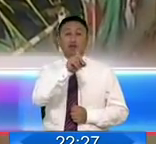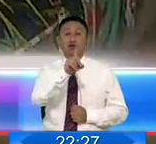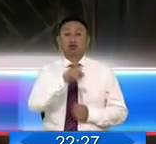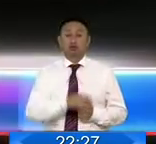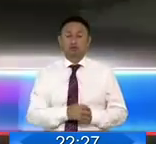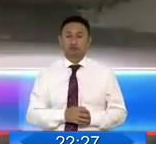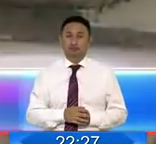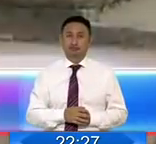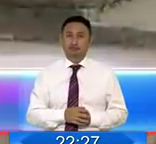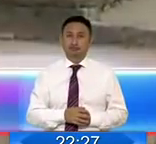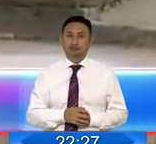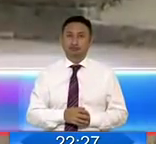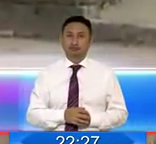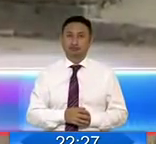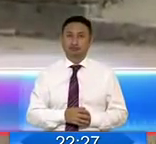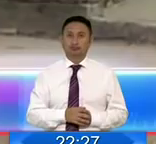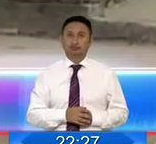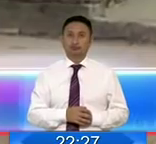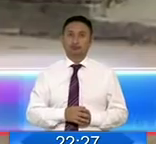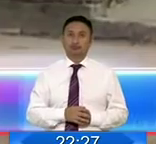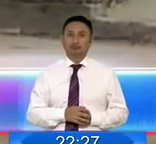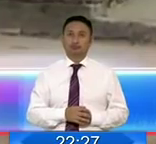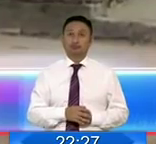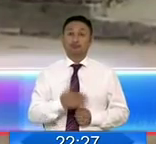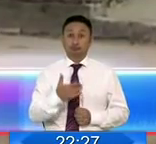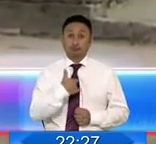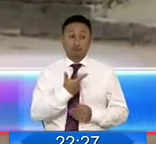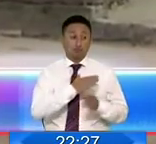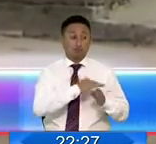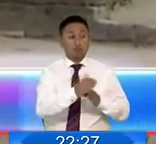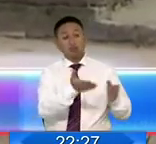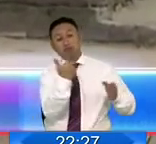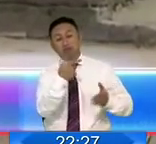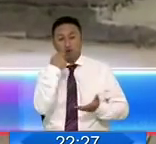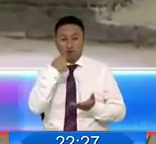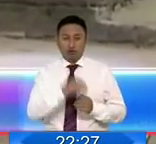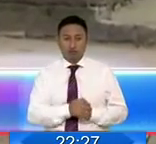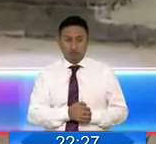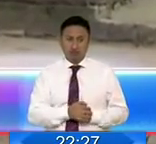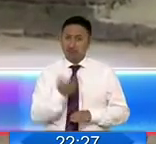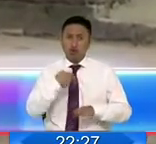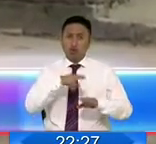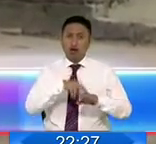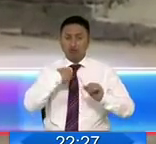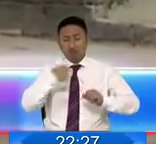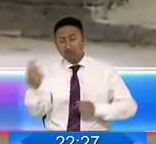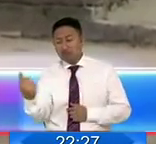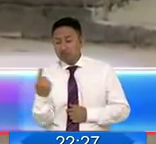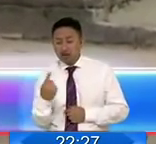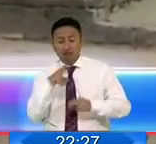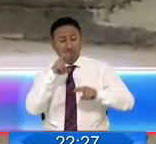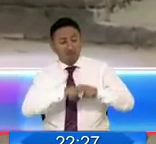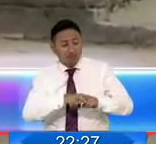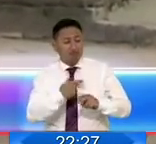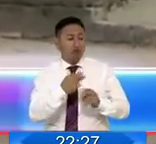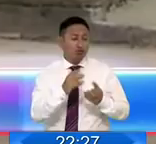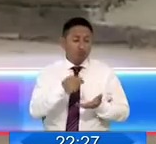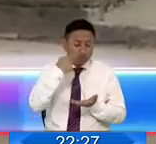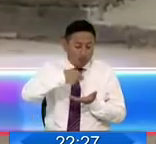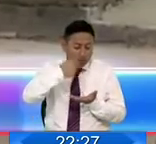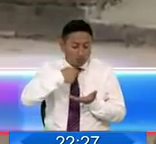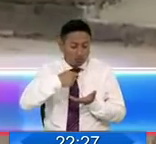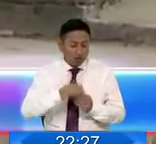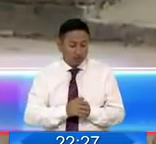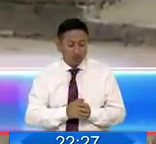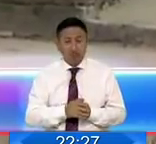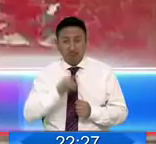no leyeron. Pasó al chico y le invitamos a comer. ¿Y él se acercó normal? Todo normal. Se acercó, comió, se estaba